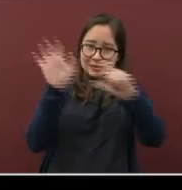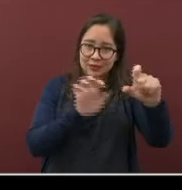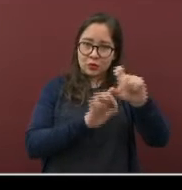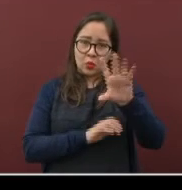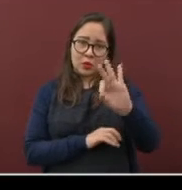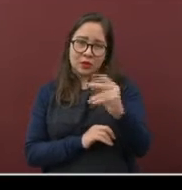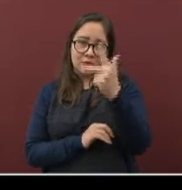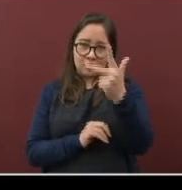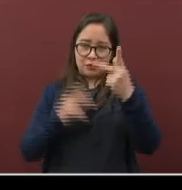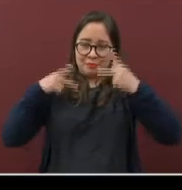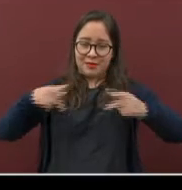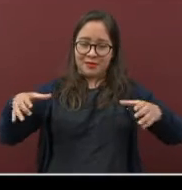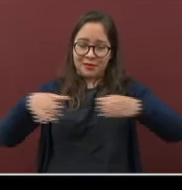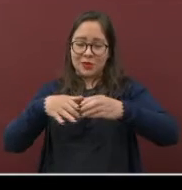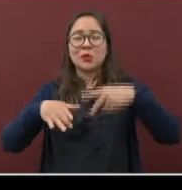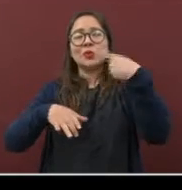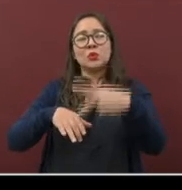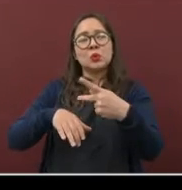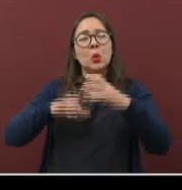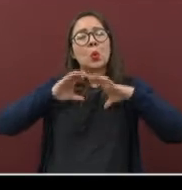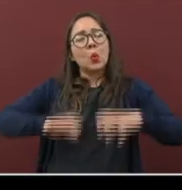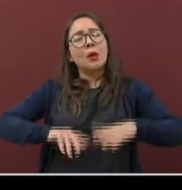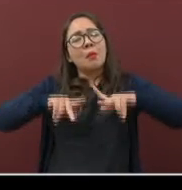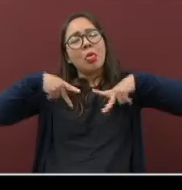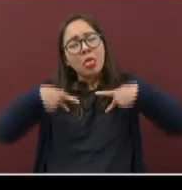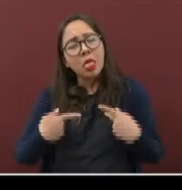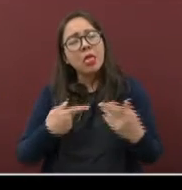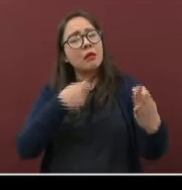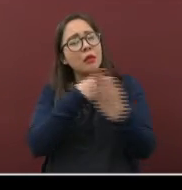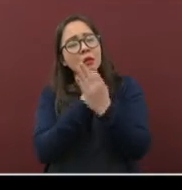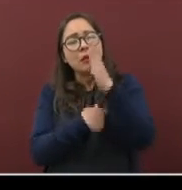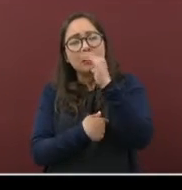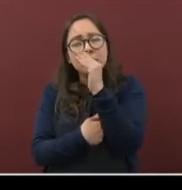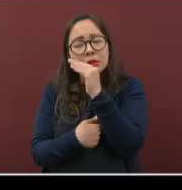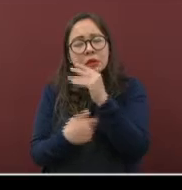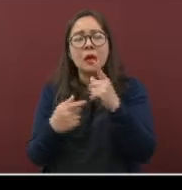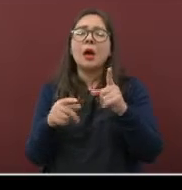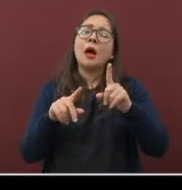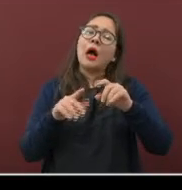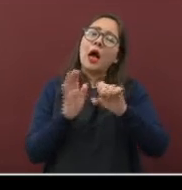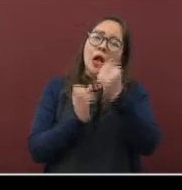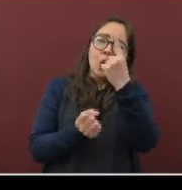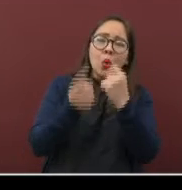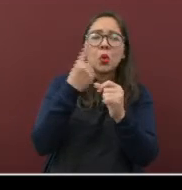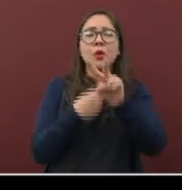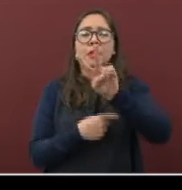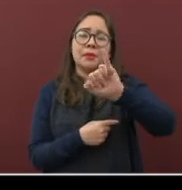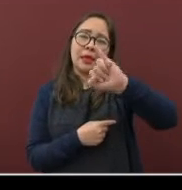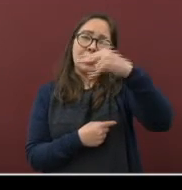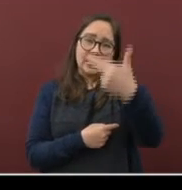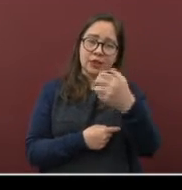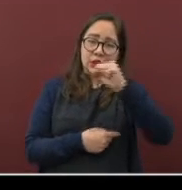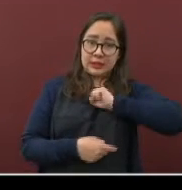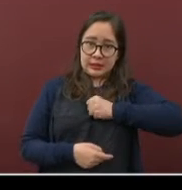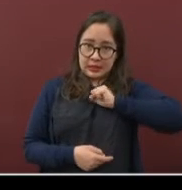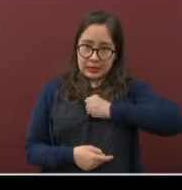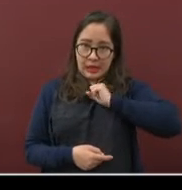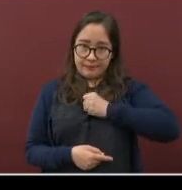algún tipo de deficiencia de su sistema inmunológico entre ellos enfermos que vivían con vih/sida